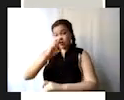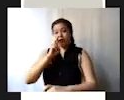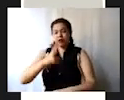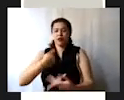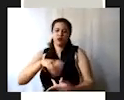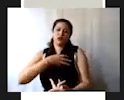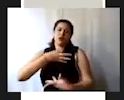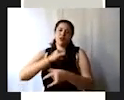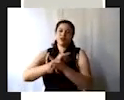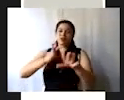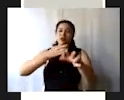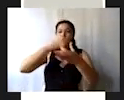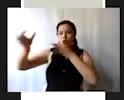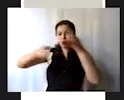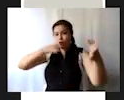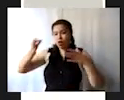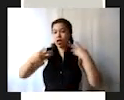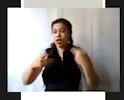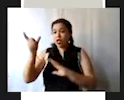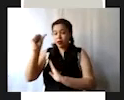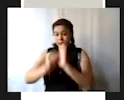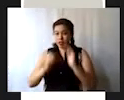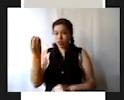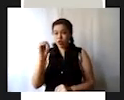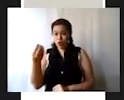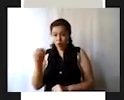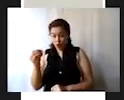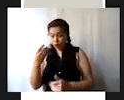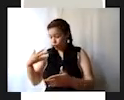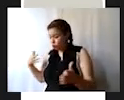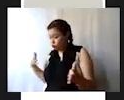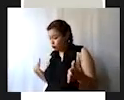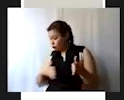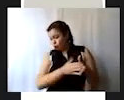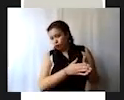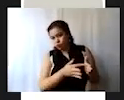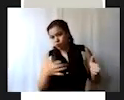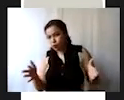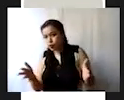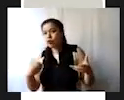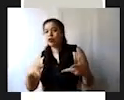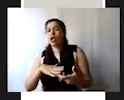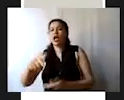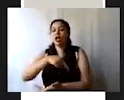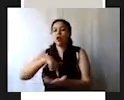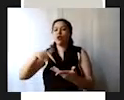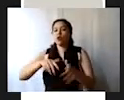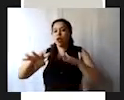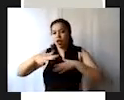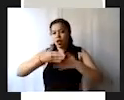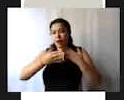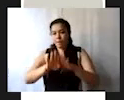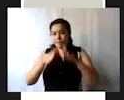compartiendo eso. Y todo el mes de octubre, sobre todo, pues nos abren, buscamos que nos abran muchos espacios